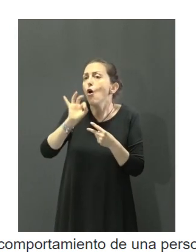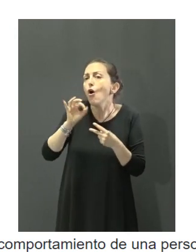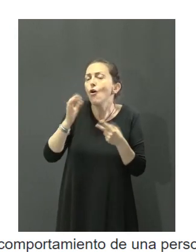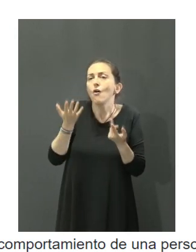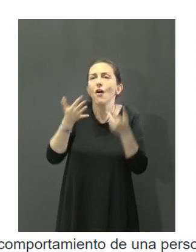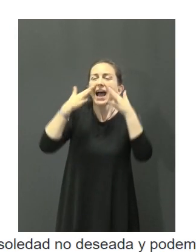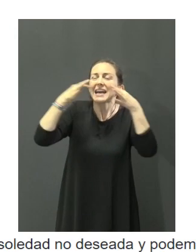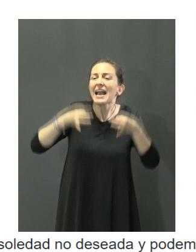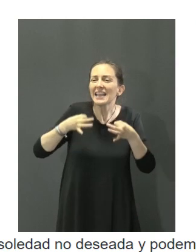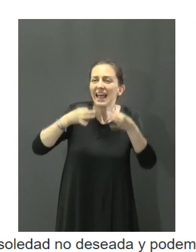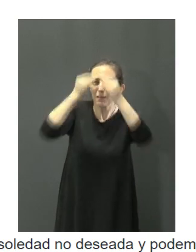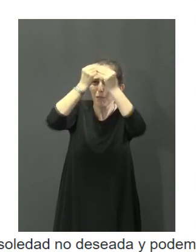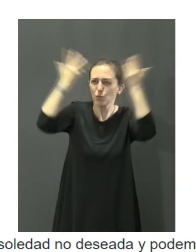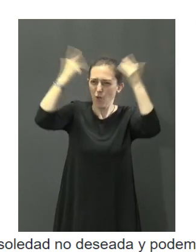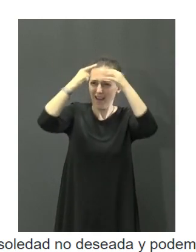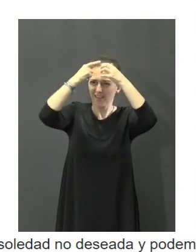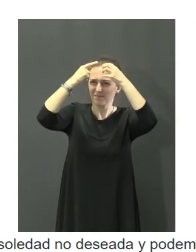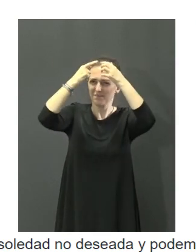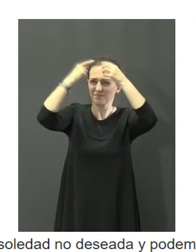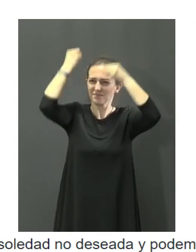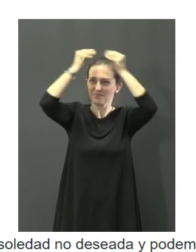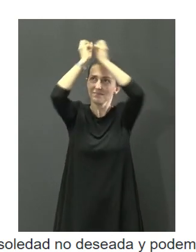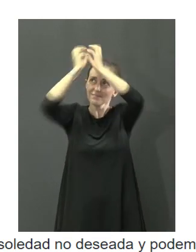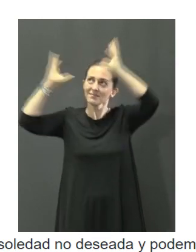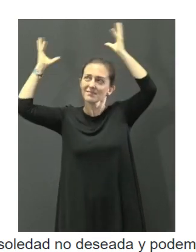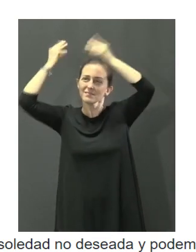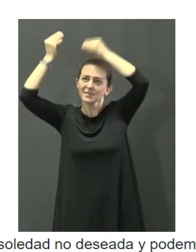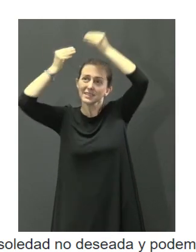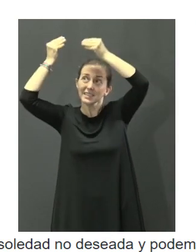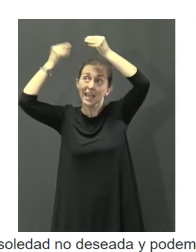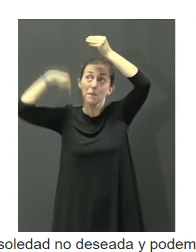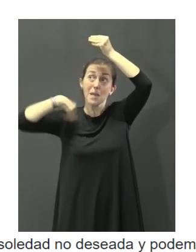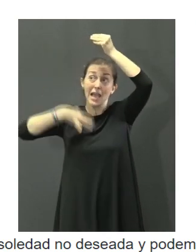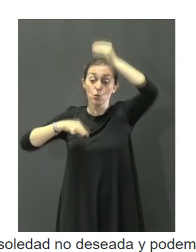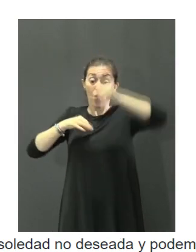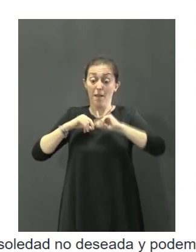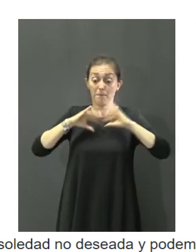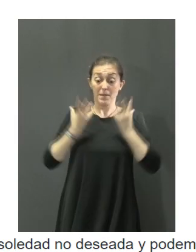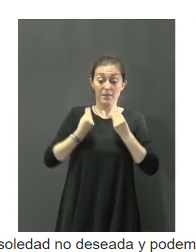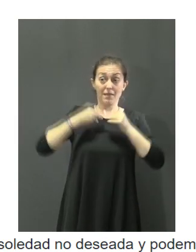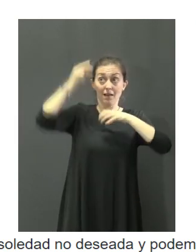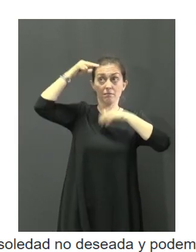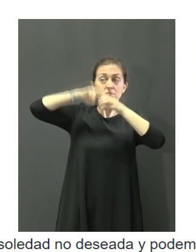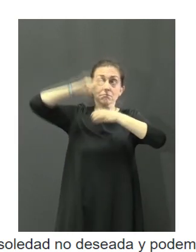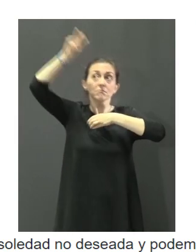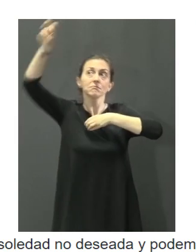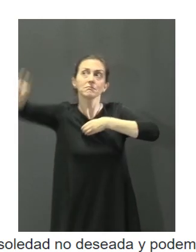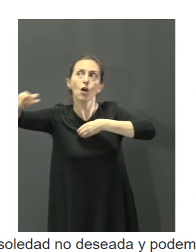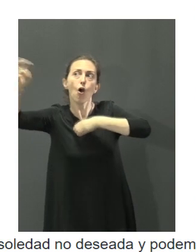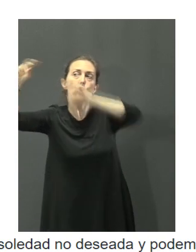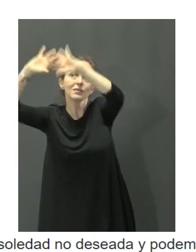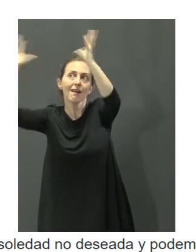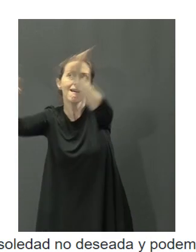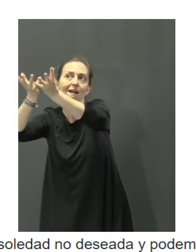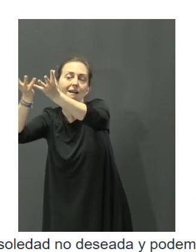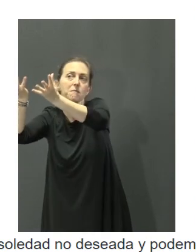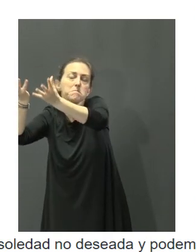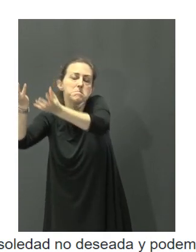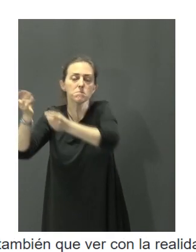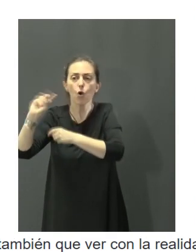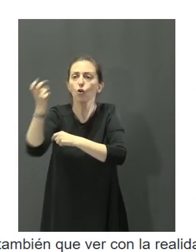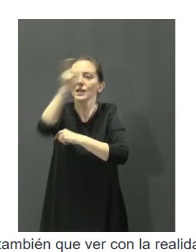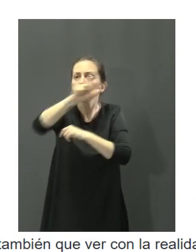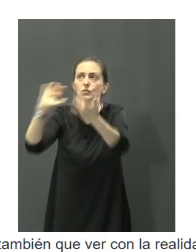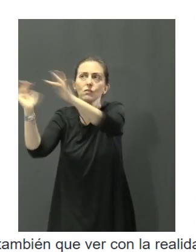realidad virtual nos puede ayudar a transportarnos a otras realidades que nos pueden llevar pues, a articular relaciones con